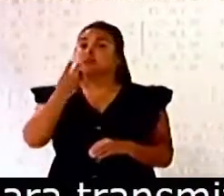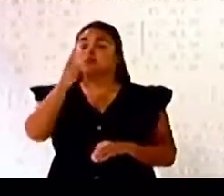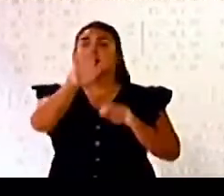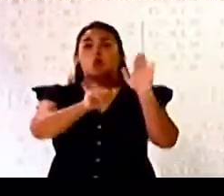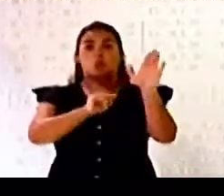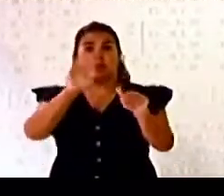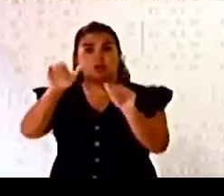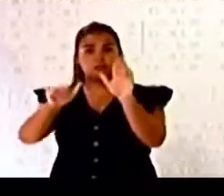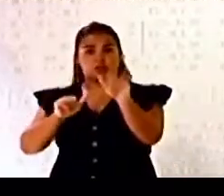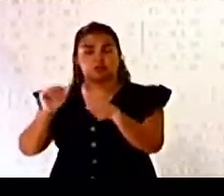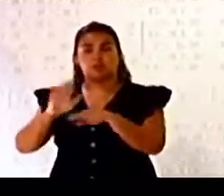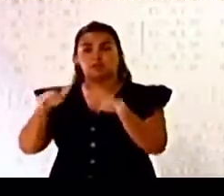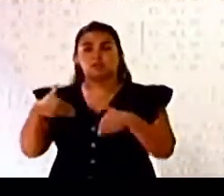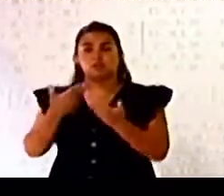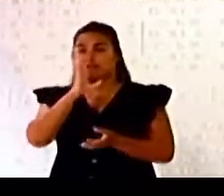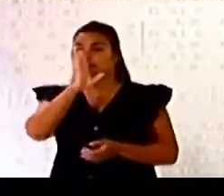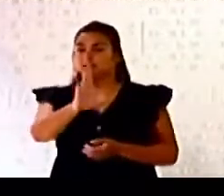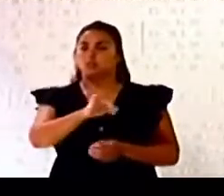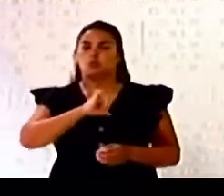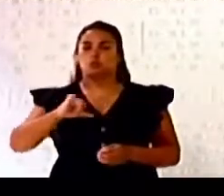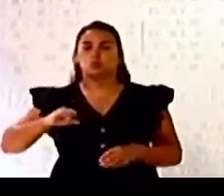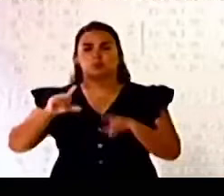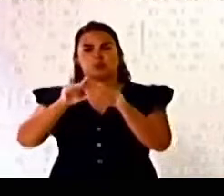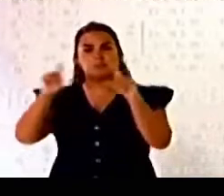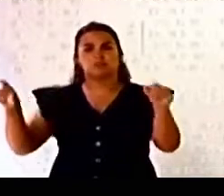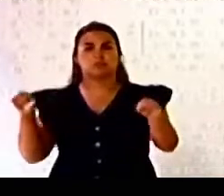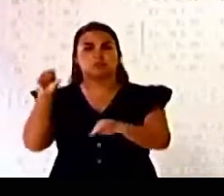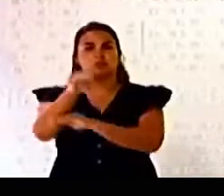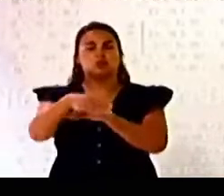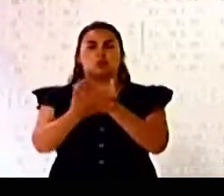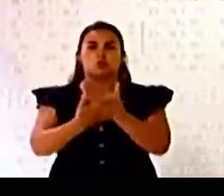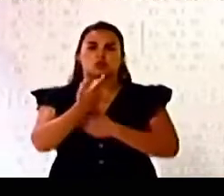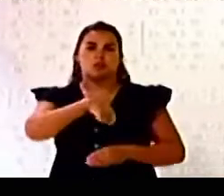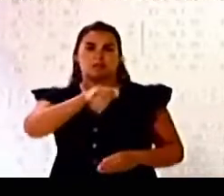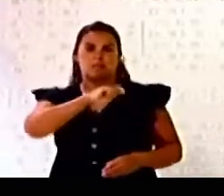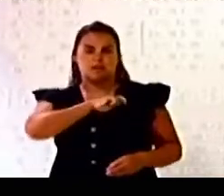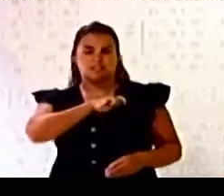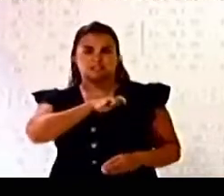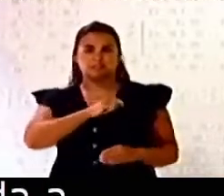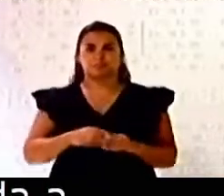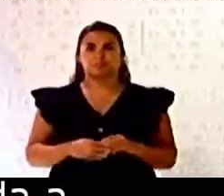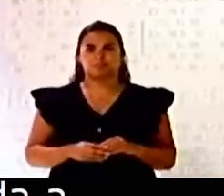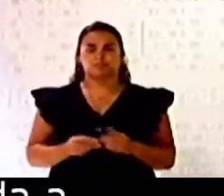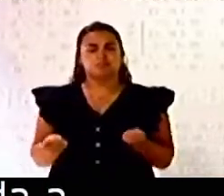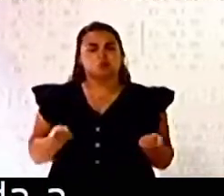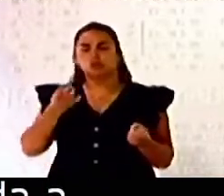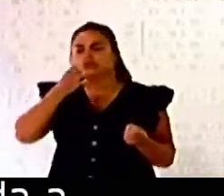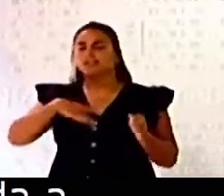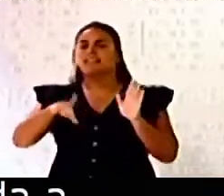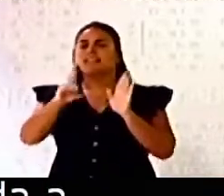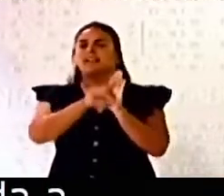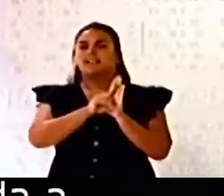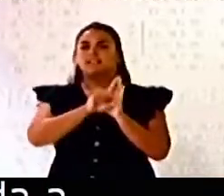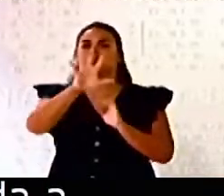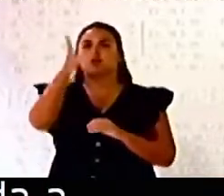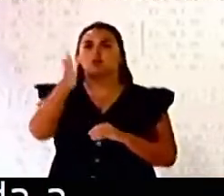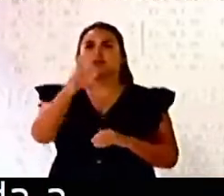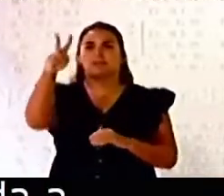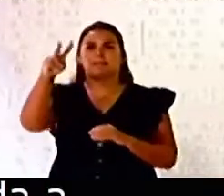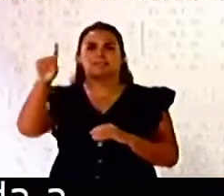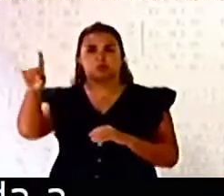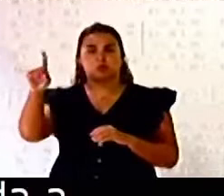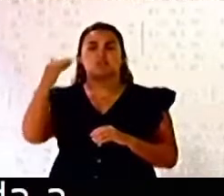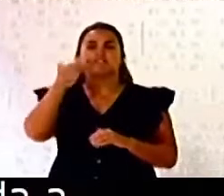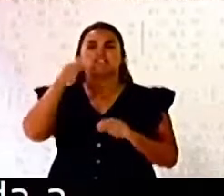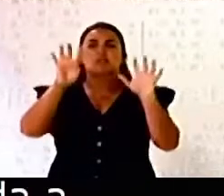convocatoria de ayudas directas a autónomos y empresas financiadas por el Gobierno de España, reguladas por el Decreto 5/21 de 9 de